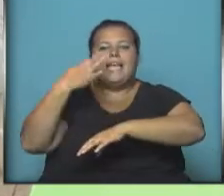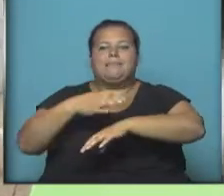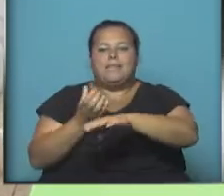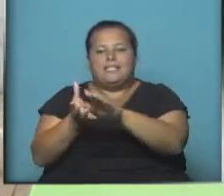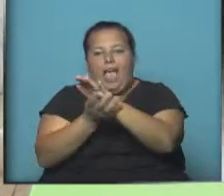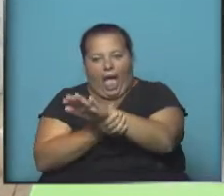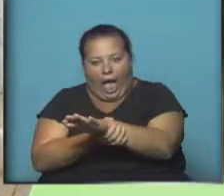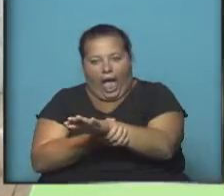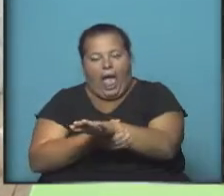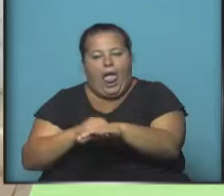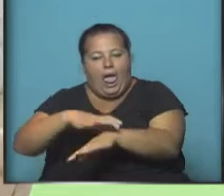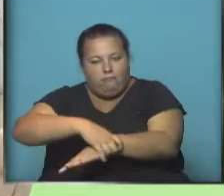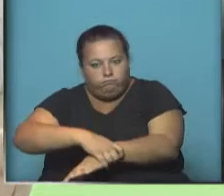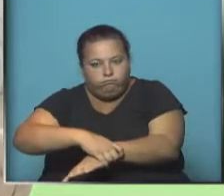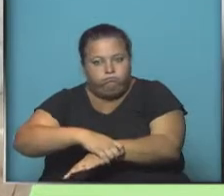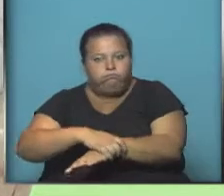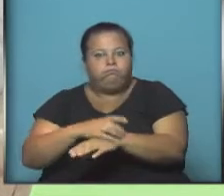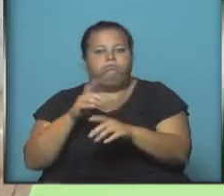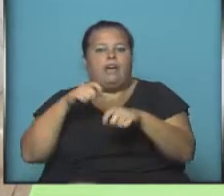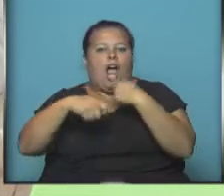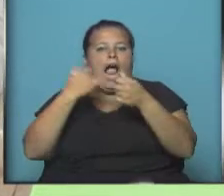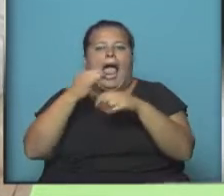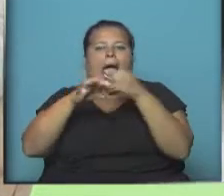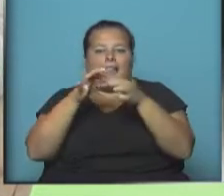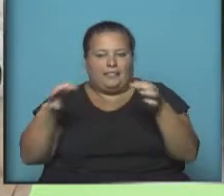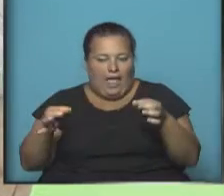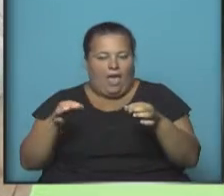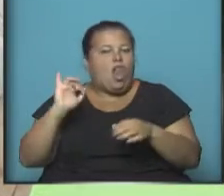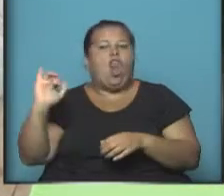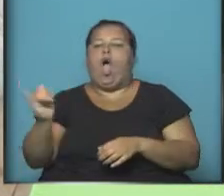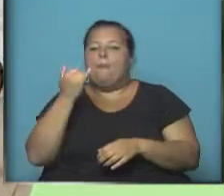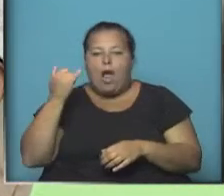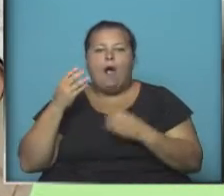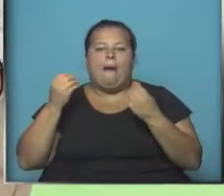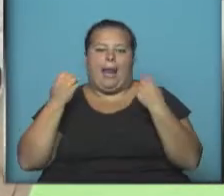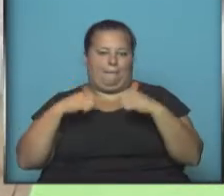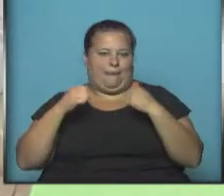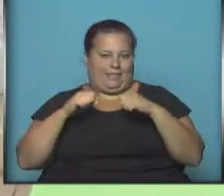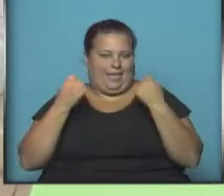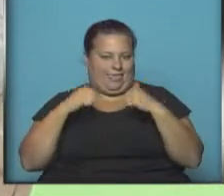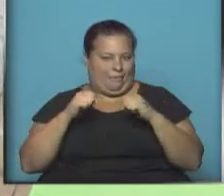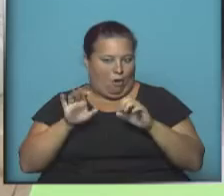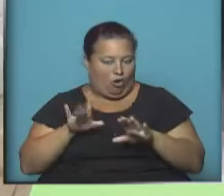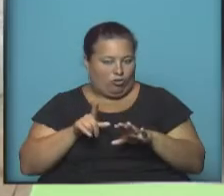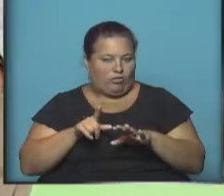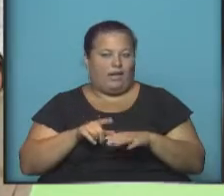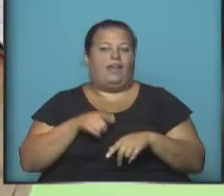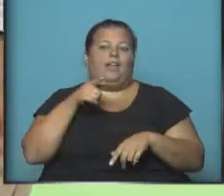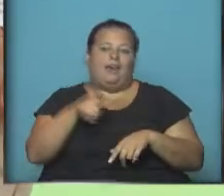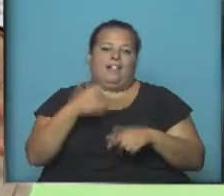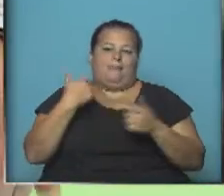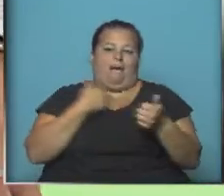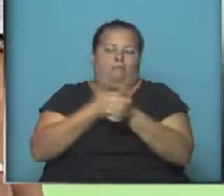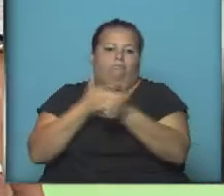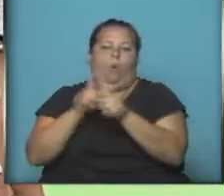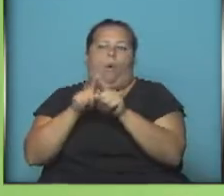específicas con acordonadas. O sea que es lo ideal para ya practicar deportes en el cual hay más contacto